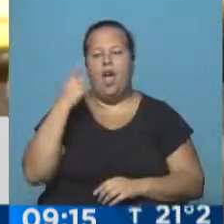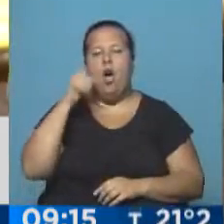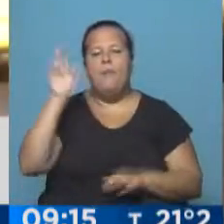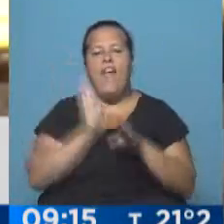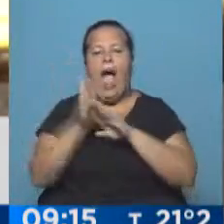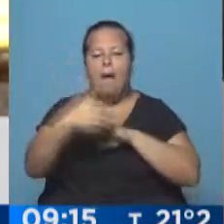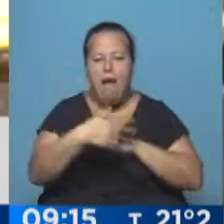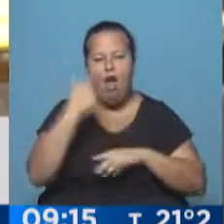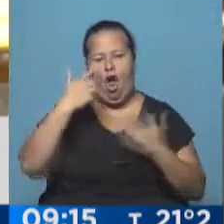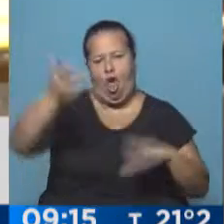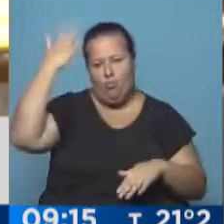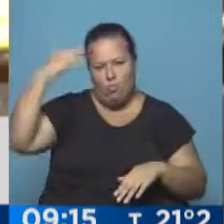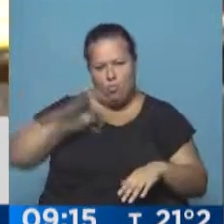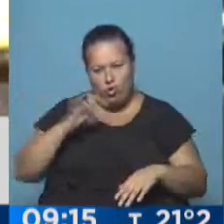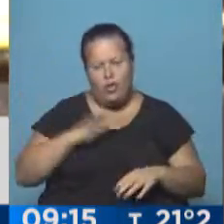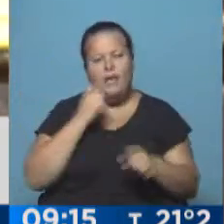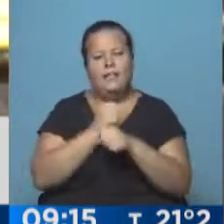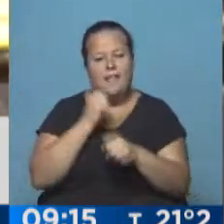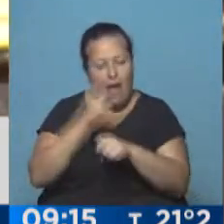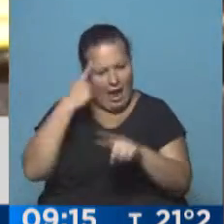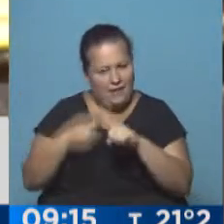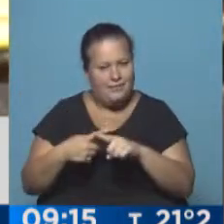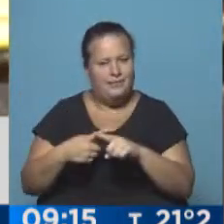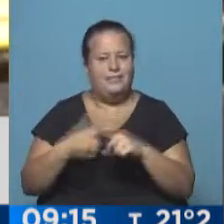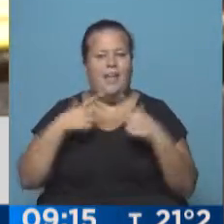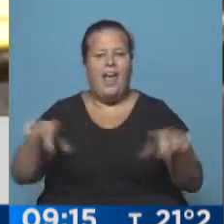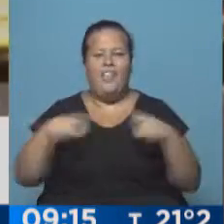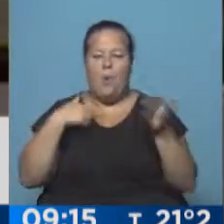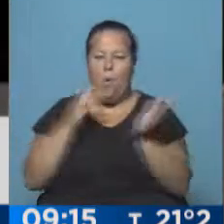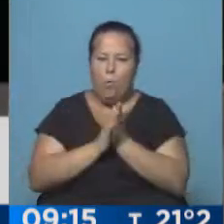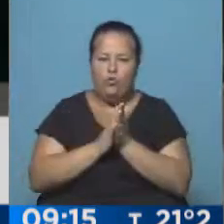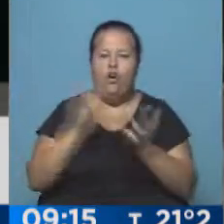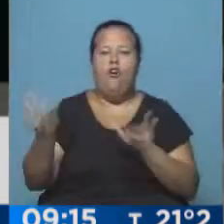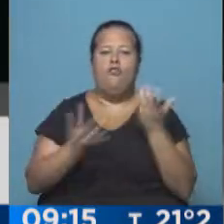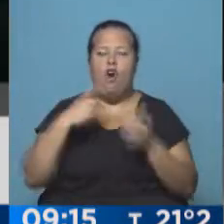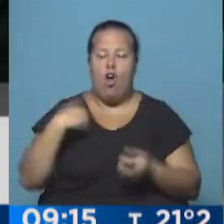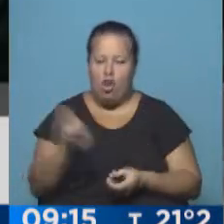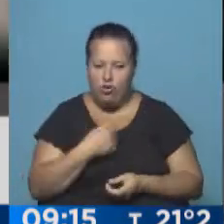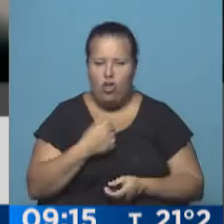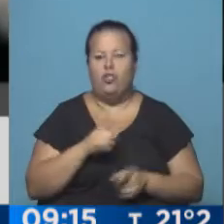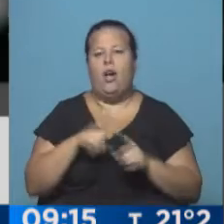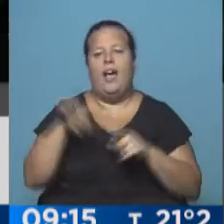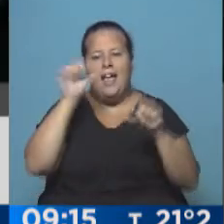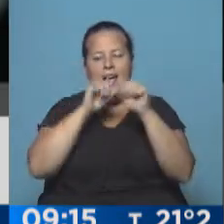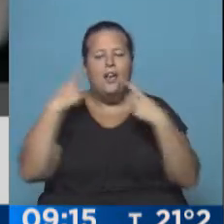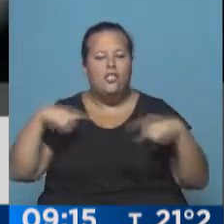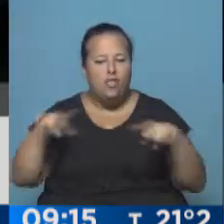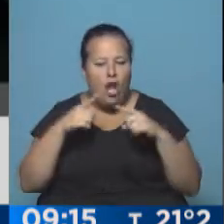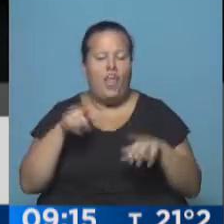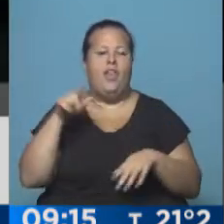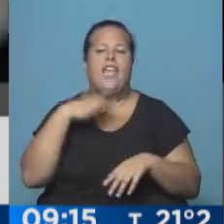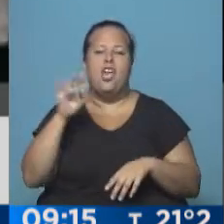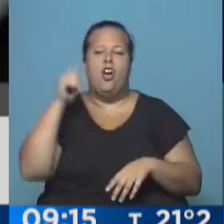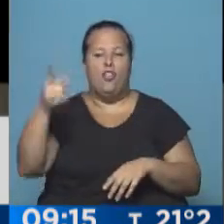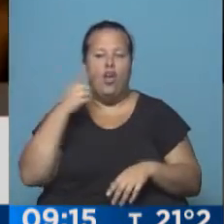jamaiquino que ya conocemos hace varios años y que trabajó en un disco nuestro que se llamó el fuego en nosotros como ingeniero de sonido él es el